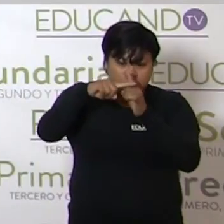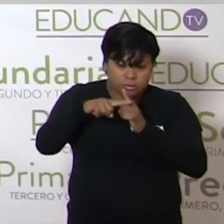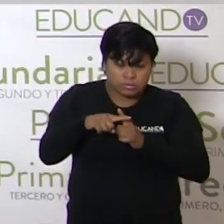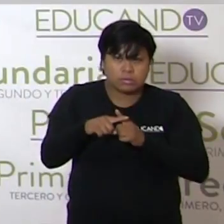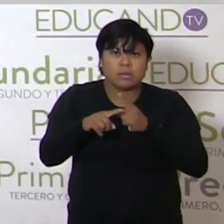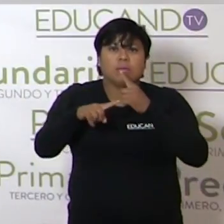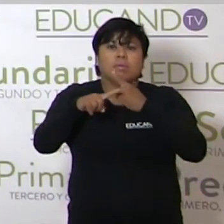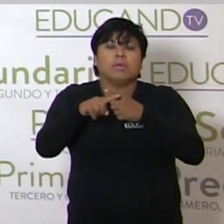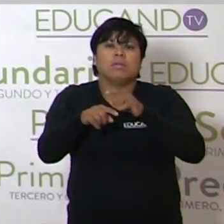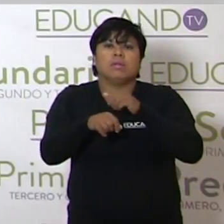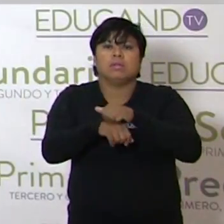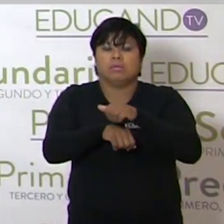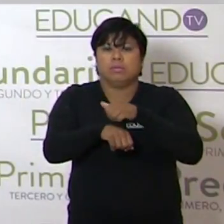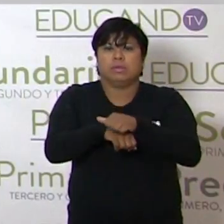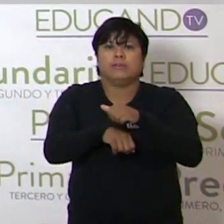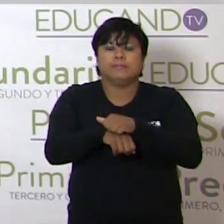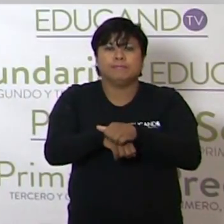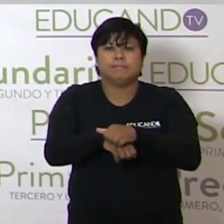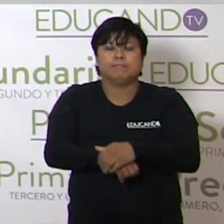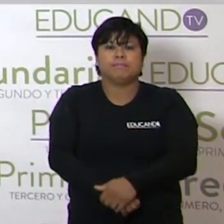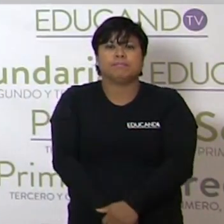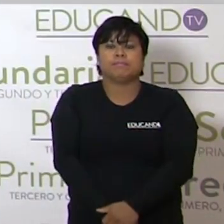número